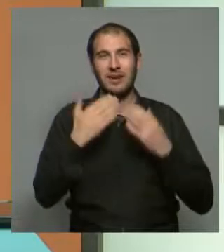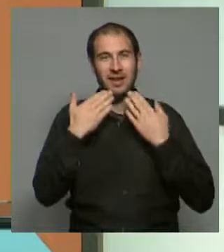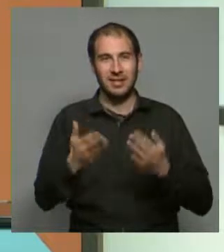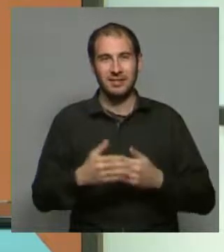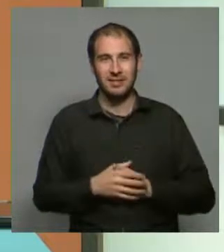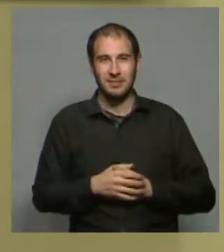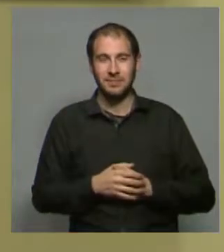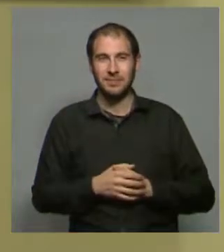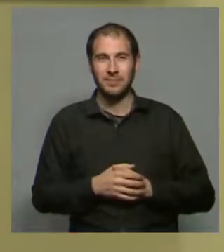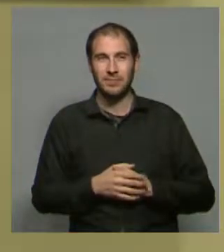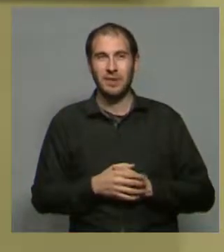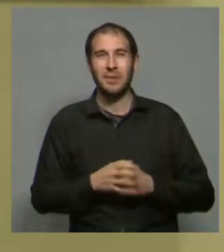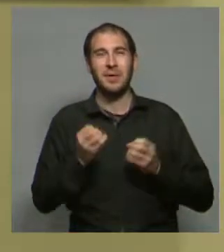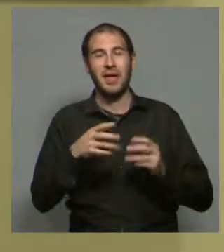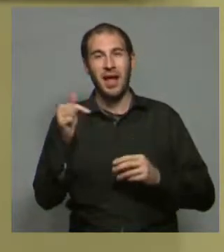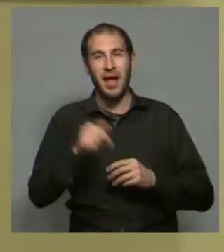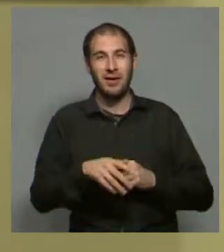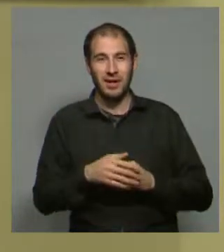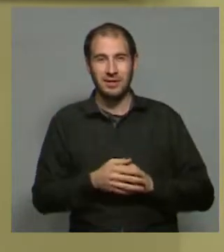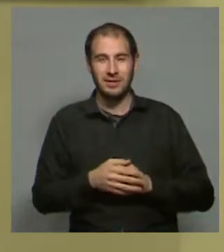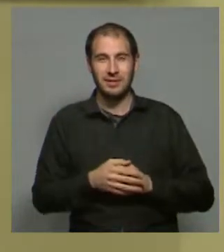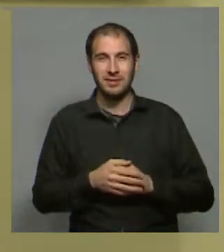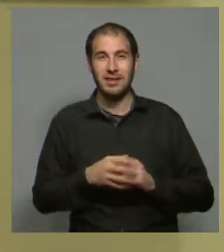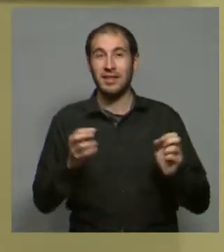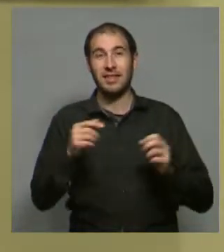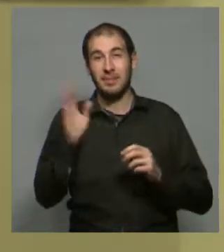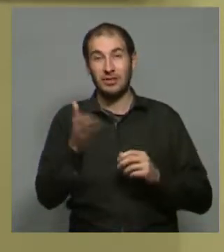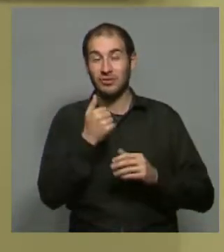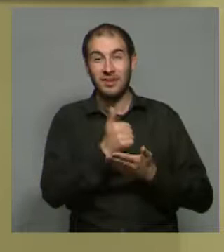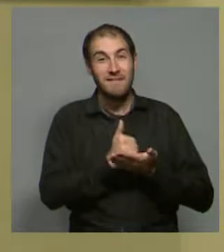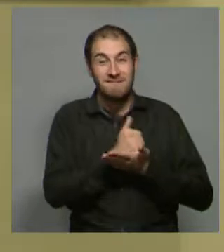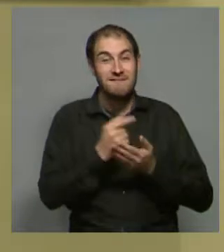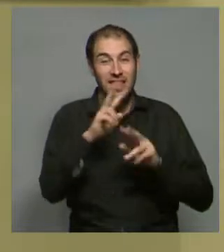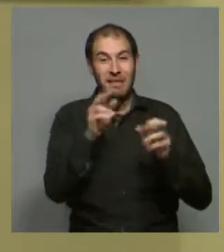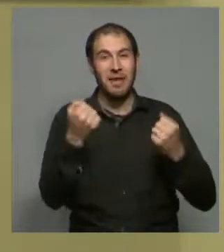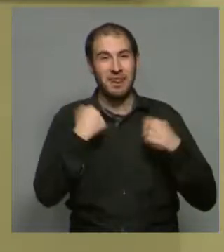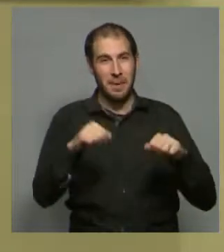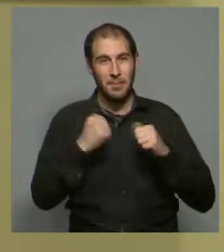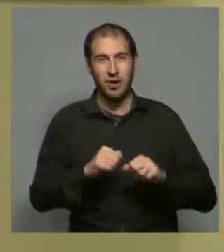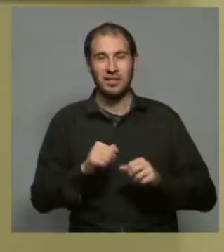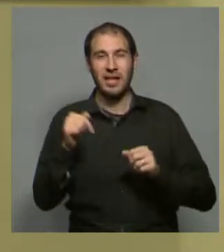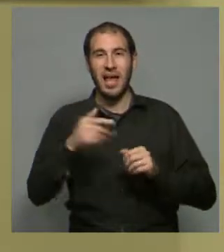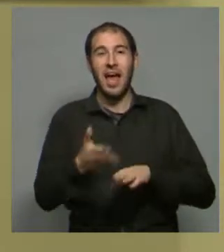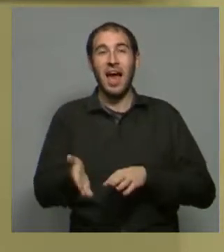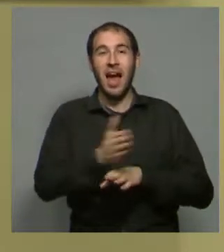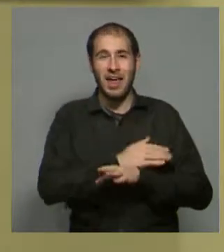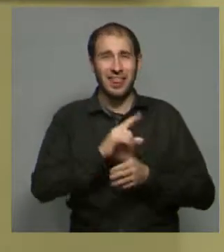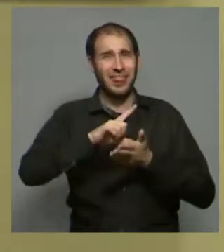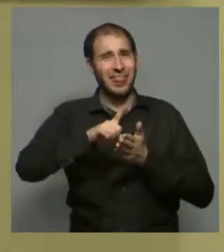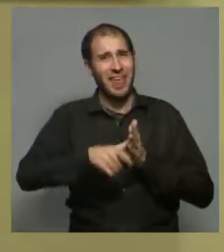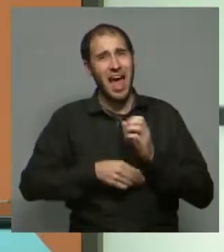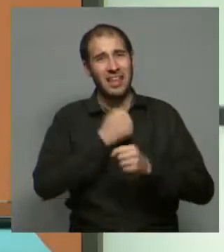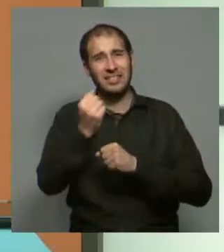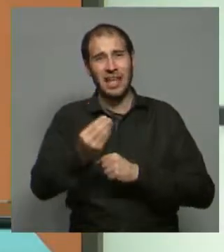recordarnos. Bueno, bien, vamos a ir justamente a lo que todo el mundo espera, hablar de deportes, y estamos en una previa que se hace larga hasta el